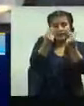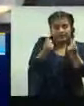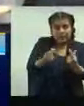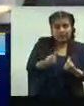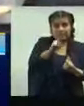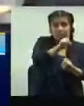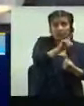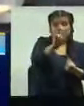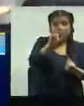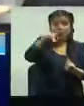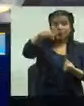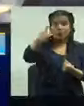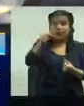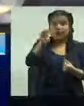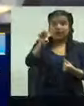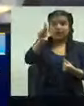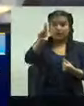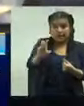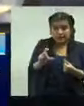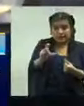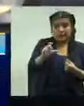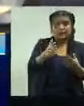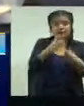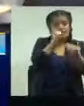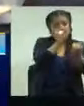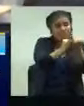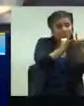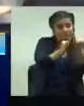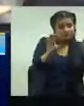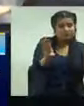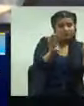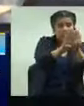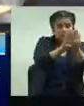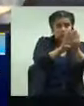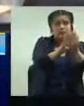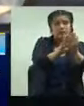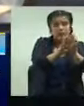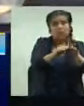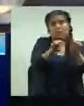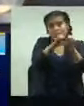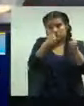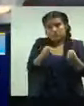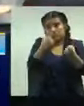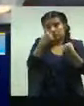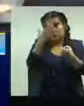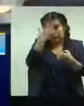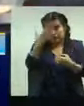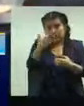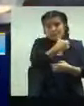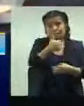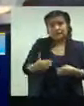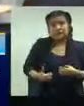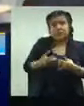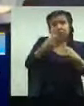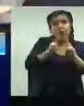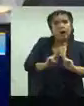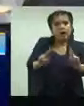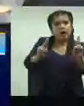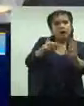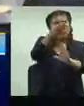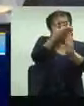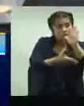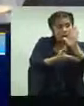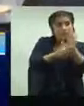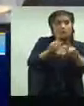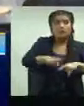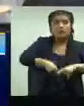puertas, y la verdad que es una situación complicada. Gracias, presidente. Ojalá que pudiera ilustrar cómo está la deuda con una